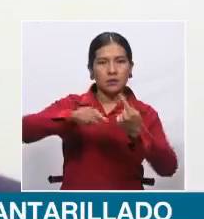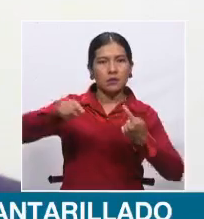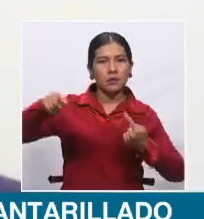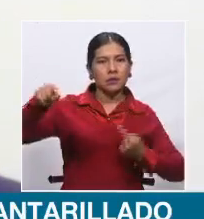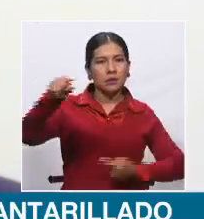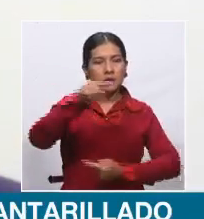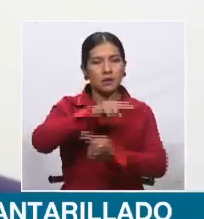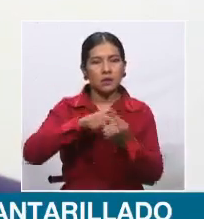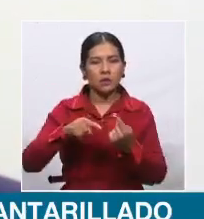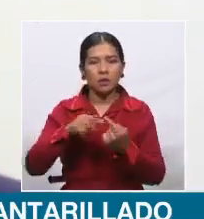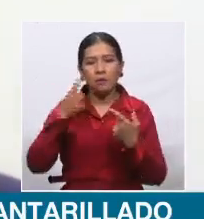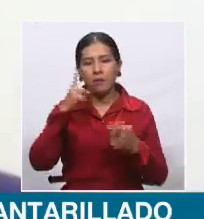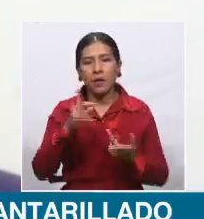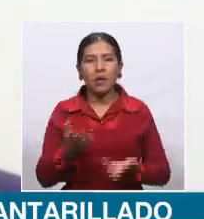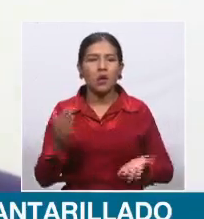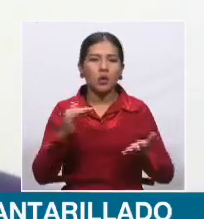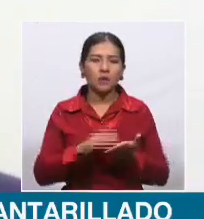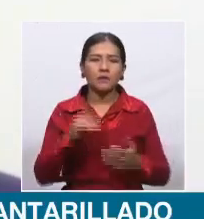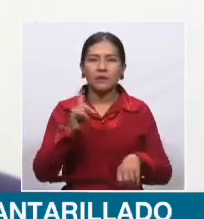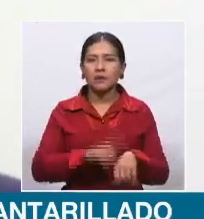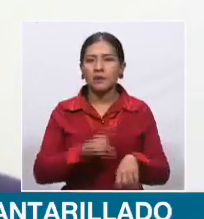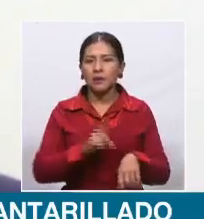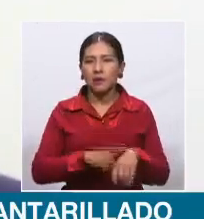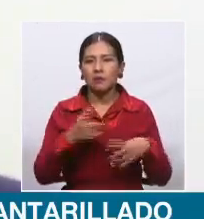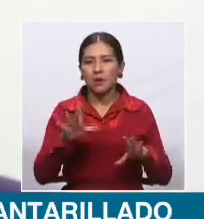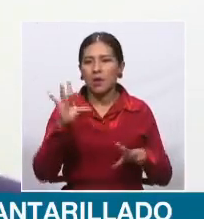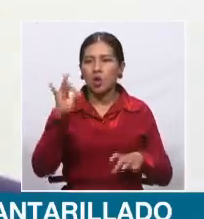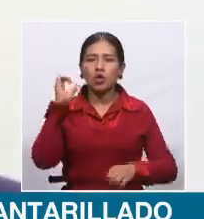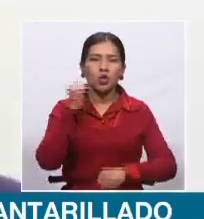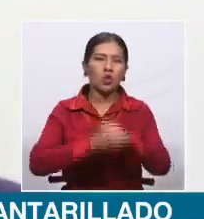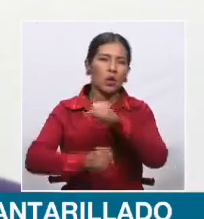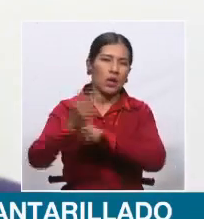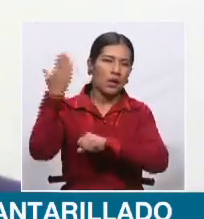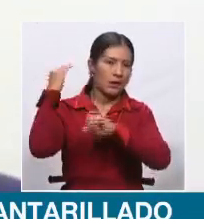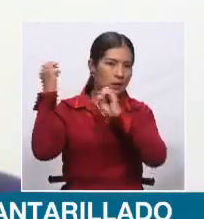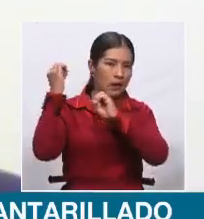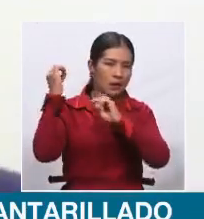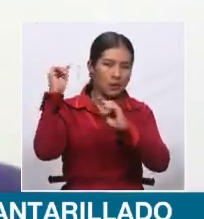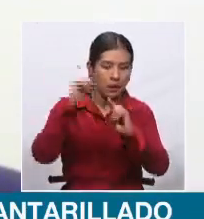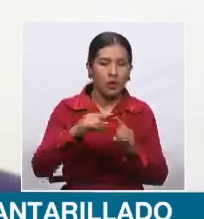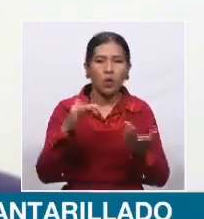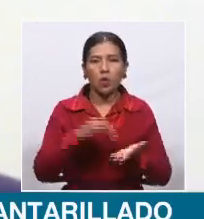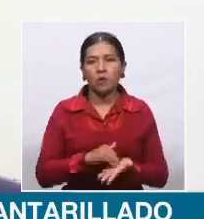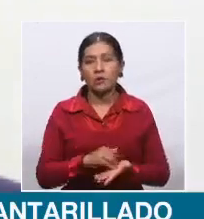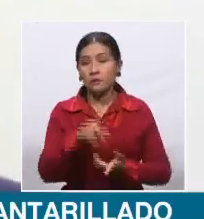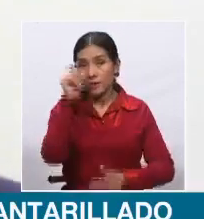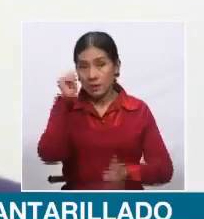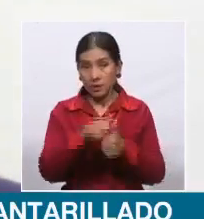un periodo de retorno de 8 años aproximadamente. No nos olvidemos de que